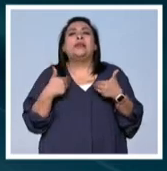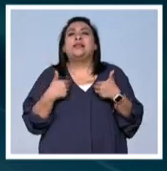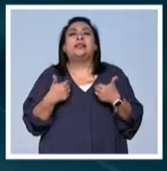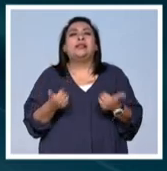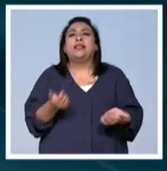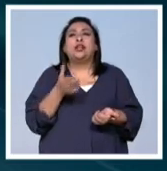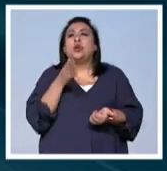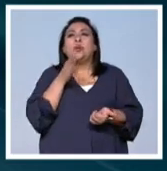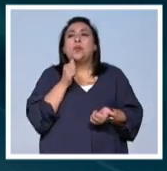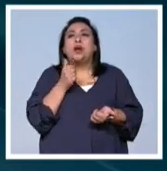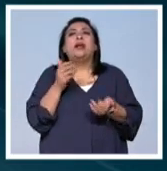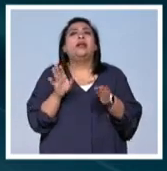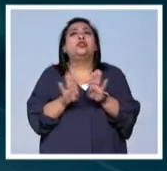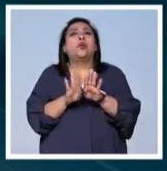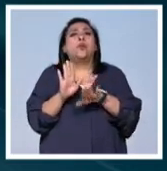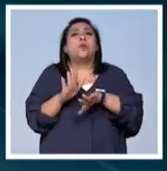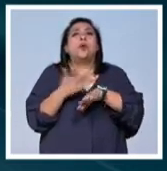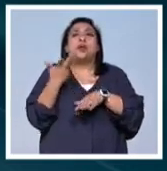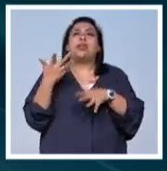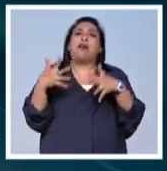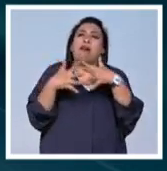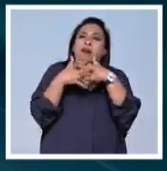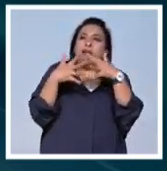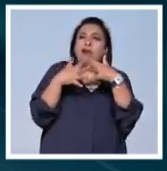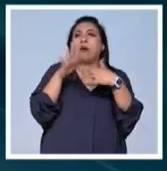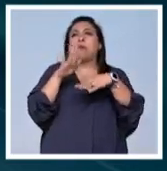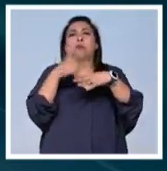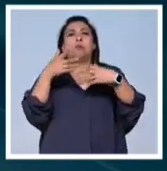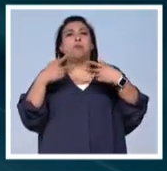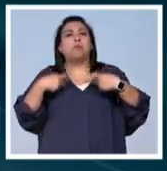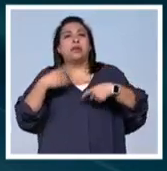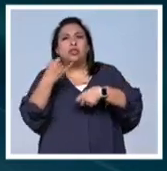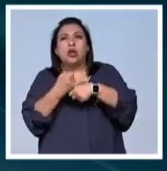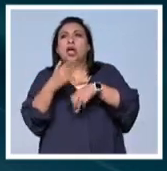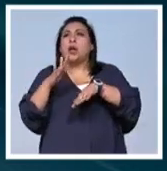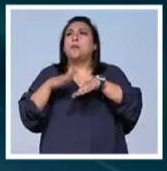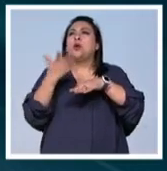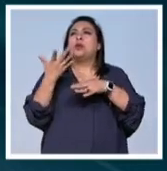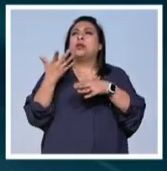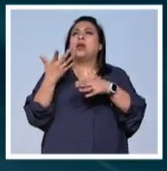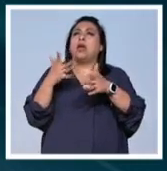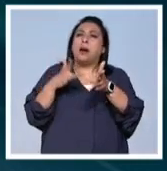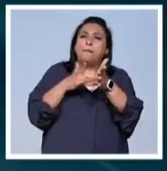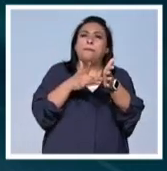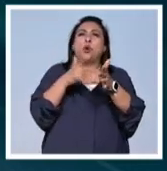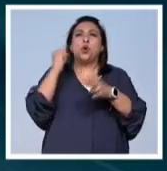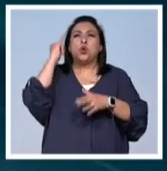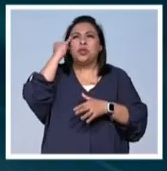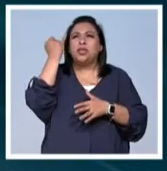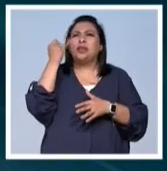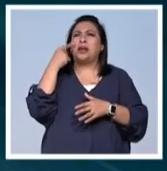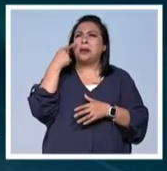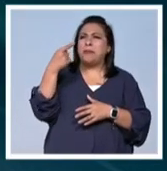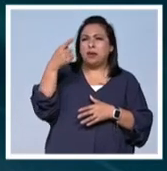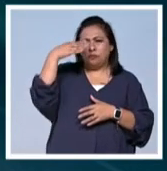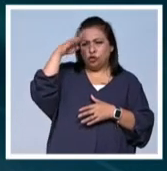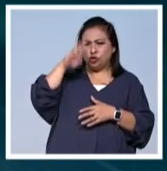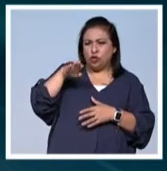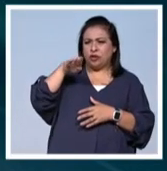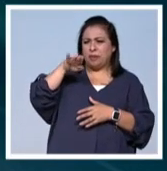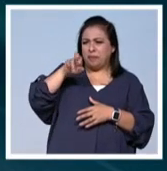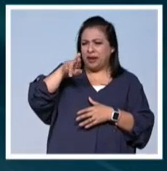Por qué las batallas Por qué los personajes Por qué los aliados indígenas porque aparece Doña Marina porque